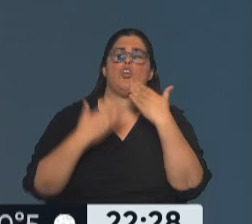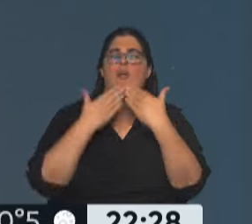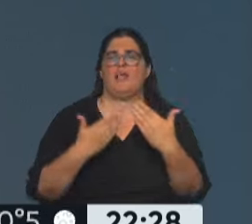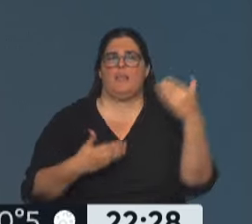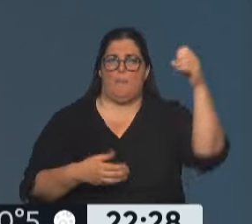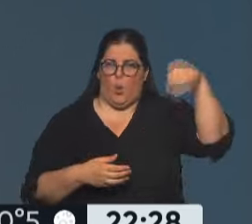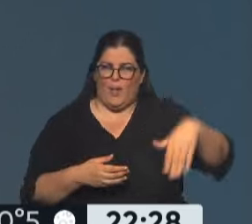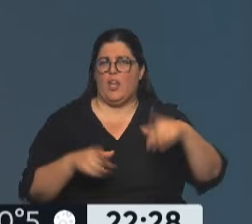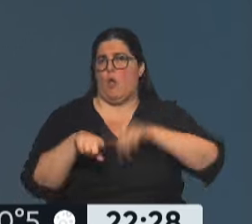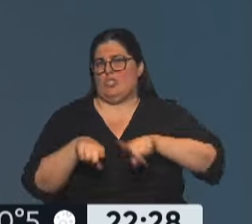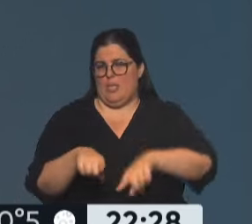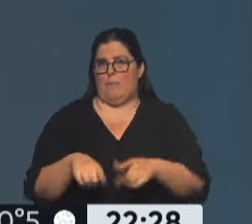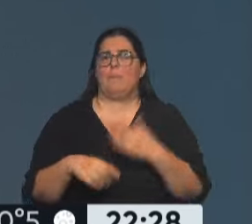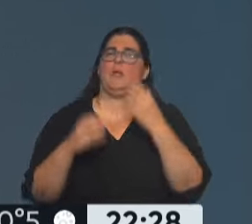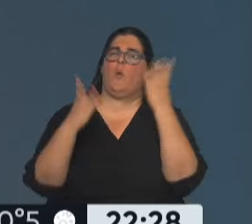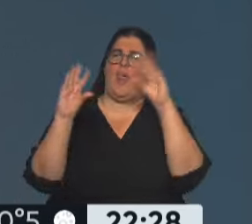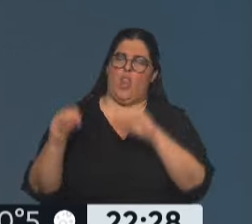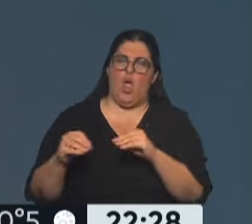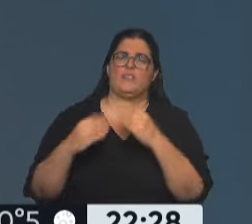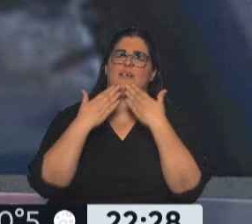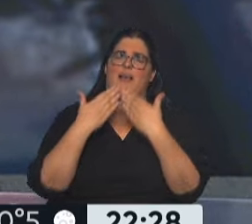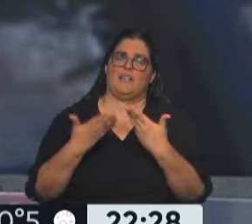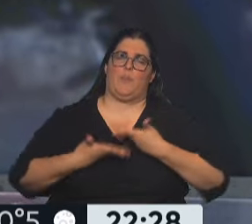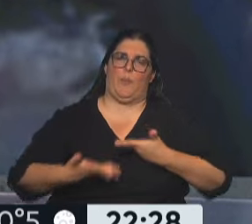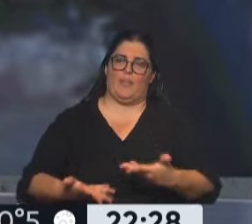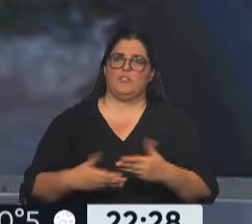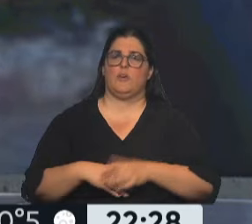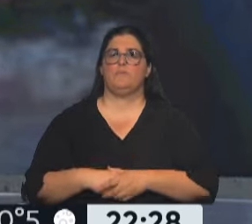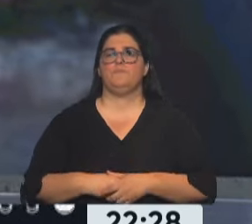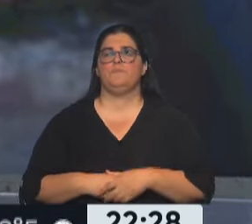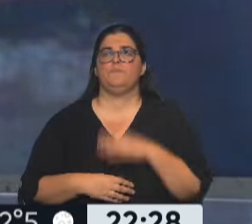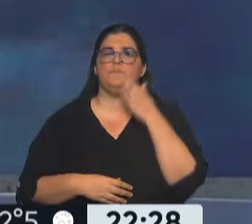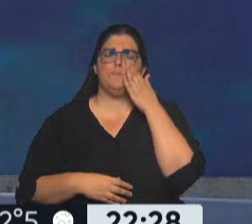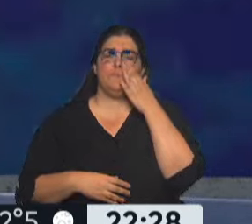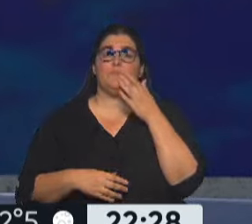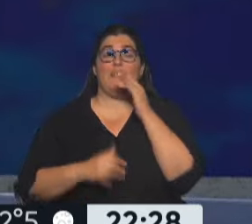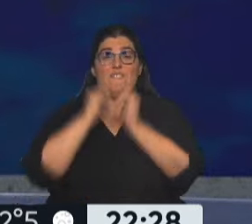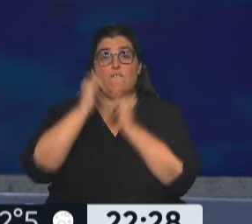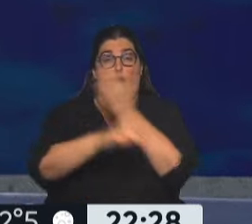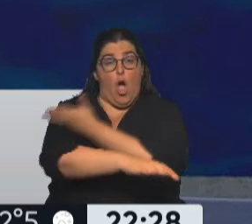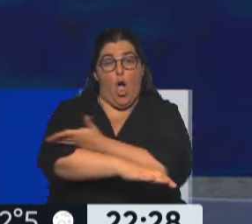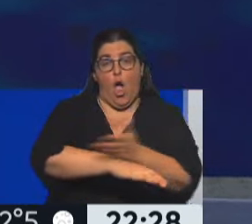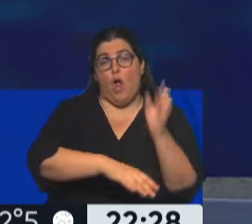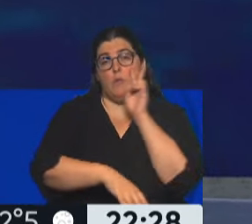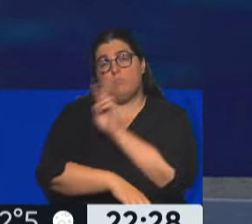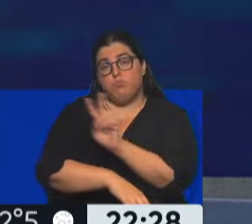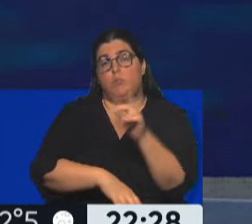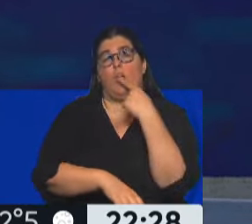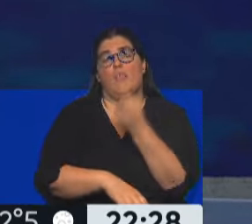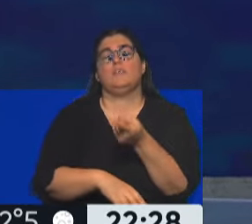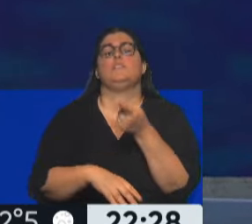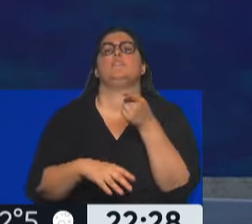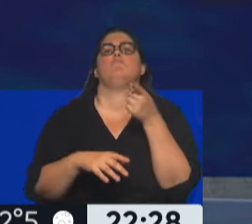placer como siempre. Gracias. ¿Cómo están? Buenas noches, gracias por la invitación. Muy bien. Bueno, a ver Patricio, lo que veíamos recién, ¿no? Un panorama que está generando más de